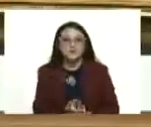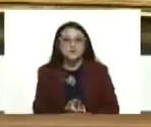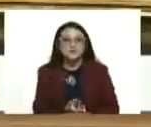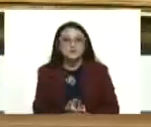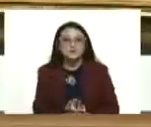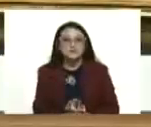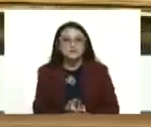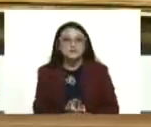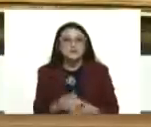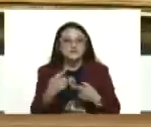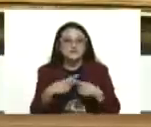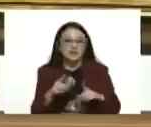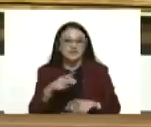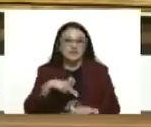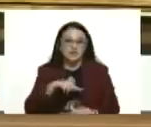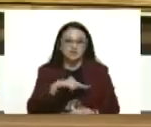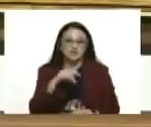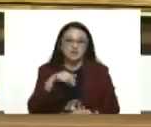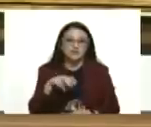distinto al nuestro.